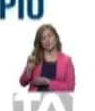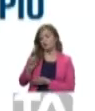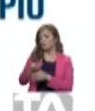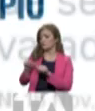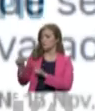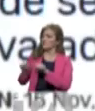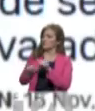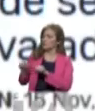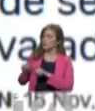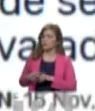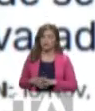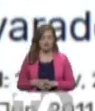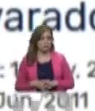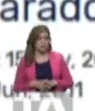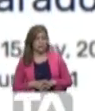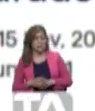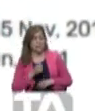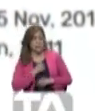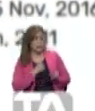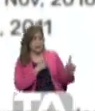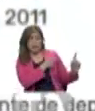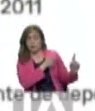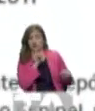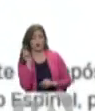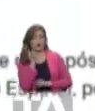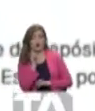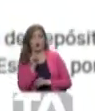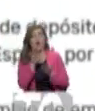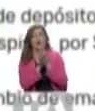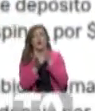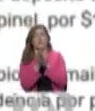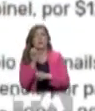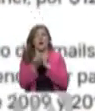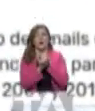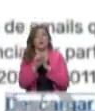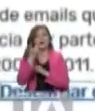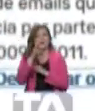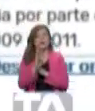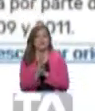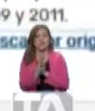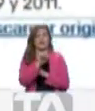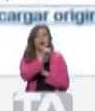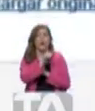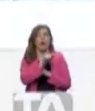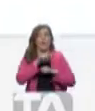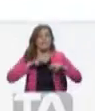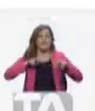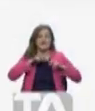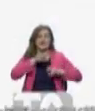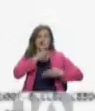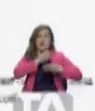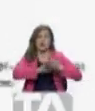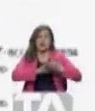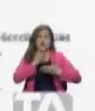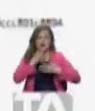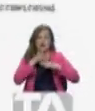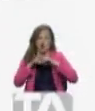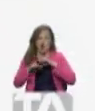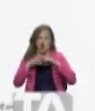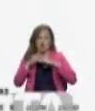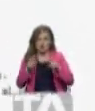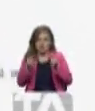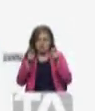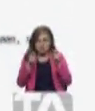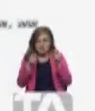Esta compañía no es de Vinicio Alvarado, pero en noviembre del 2016, gracias a Ecuador Transparente, se conocieron correos entre el dueño